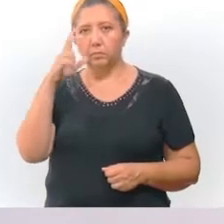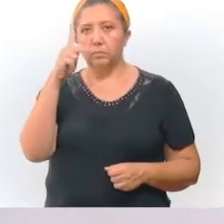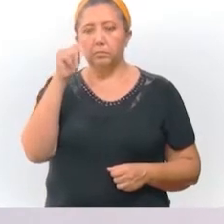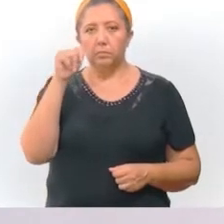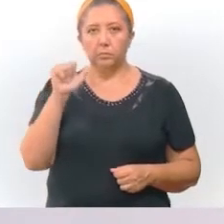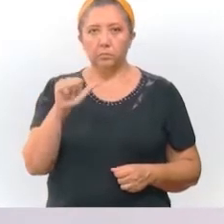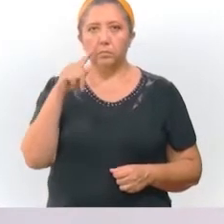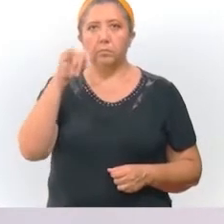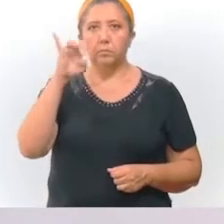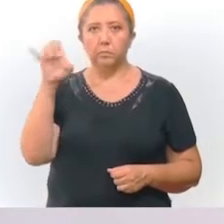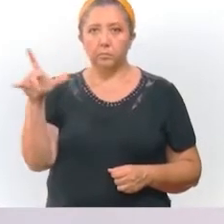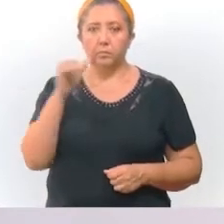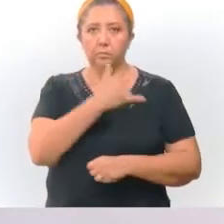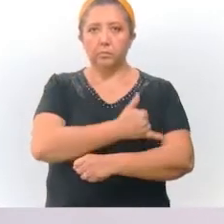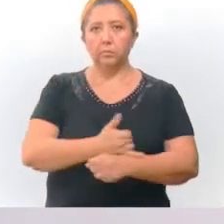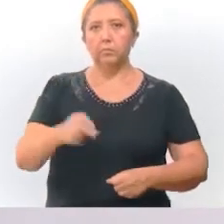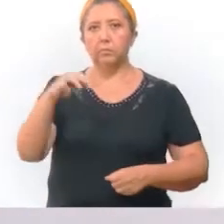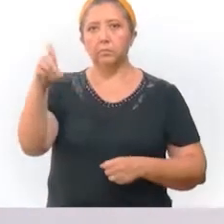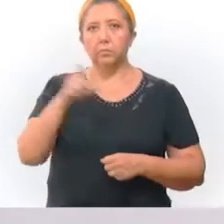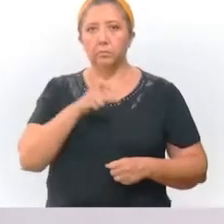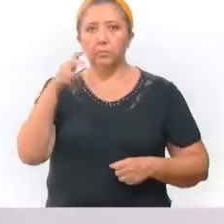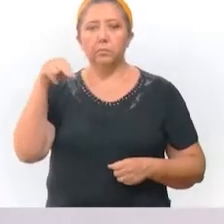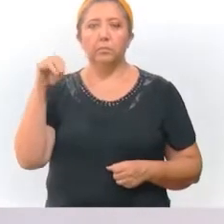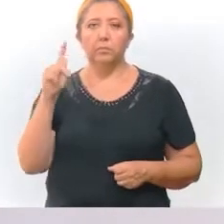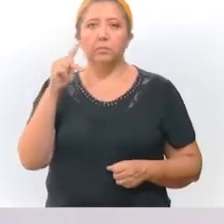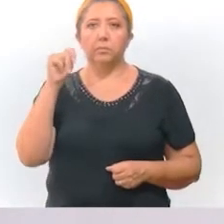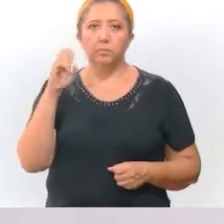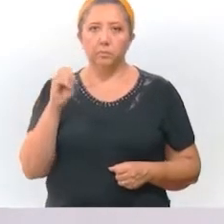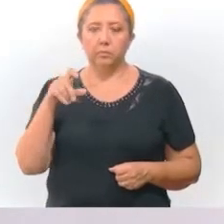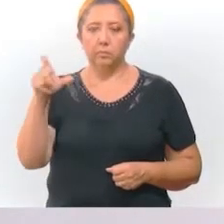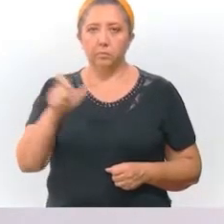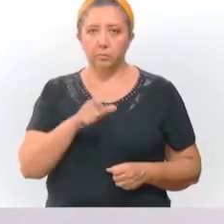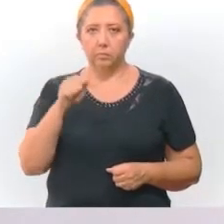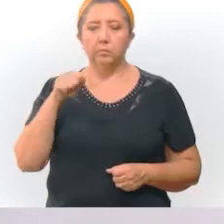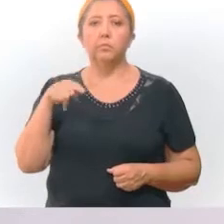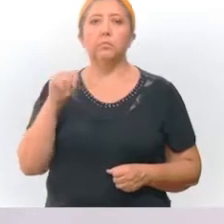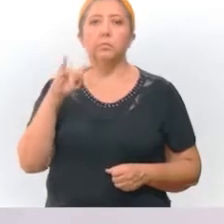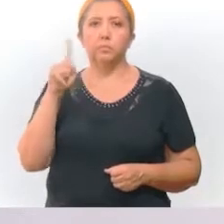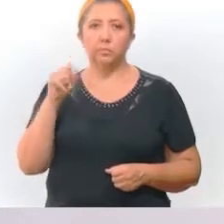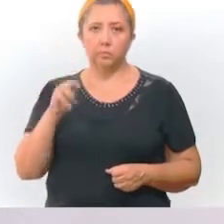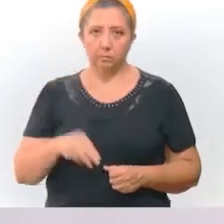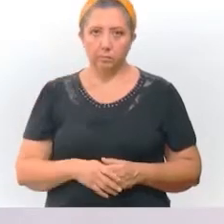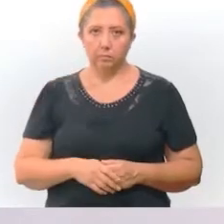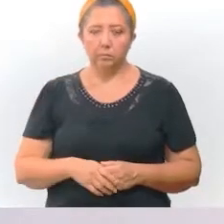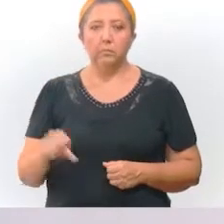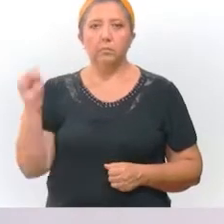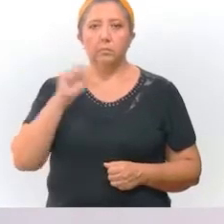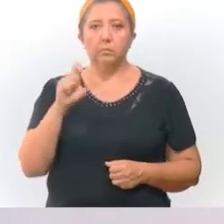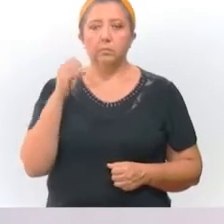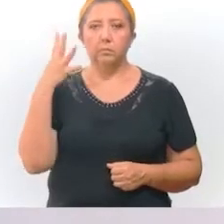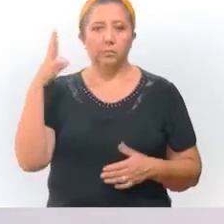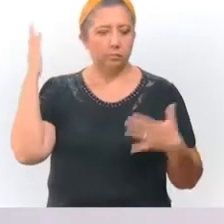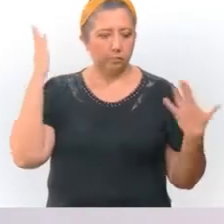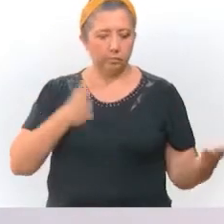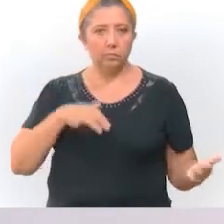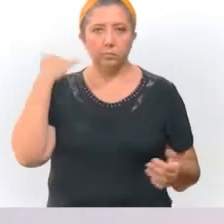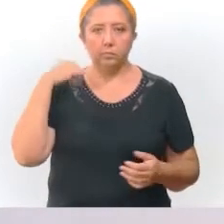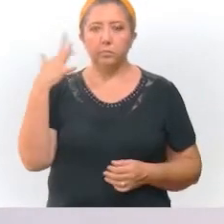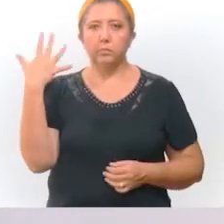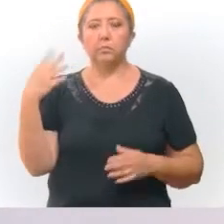Espita, Ticul, Aquil, Izamal, Maxcanú, Peto, Tecash, Tinum y Tizimín. El sábado 24 llegaron a